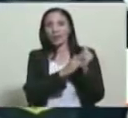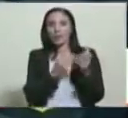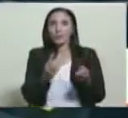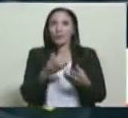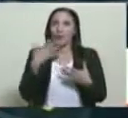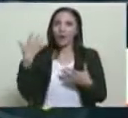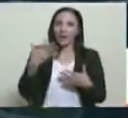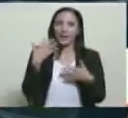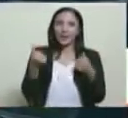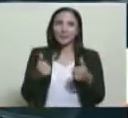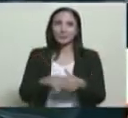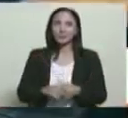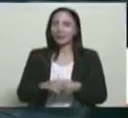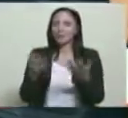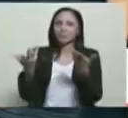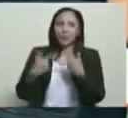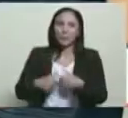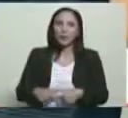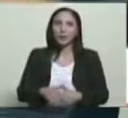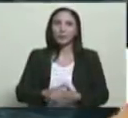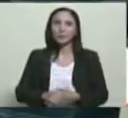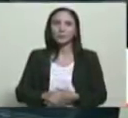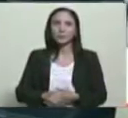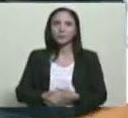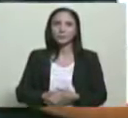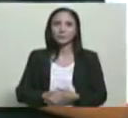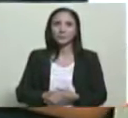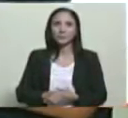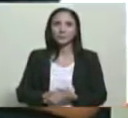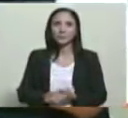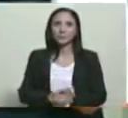muy contento. Jan Frank, para que saludes a nuestro presidente.